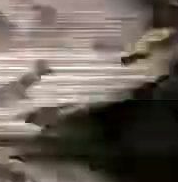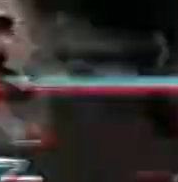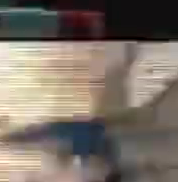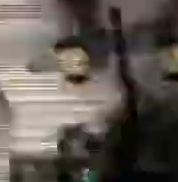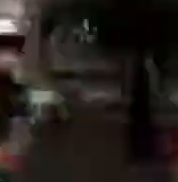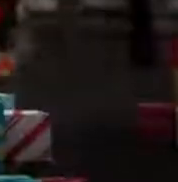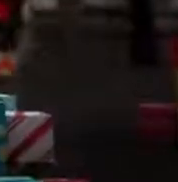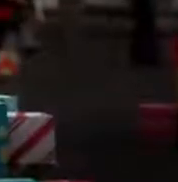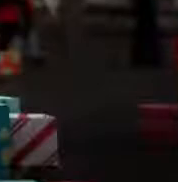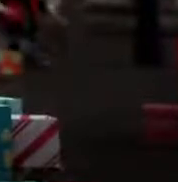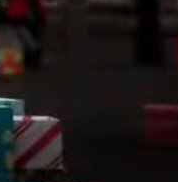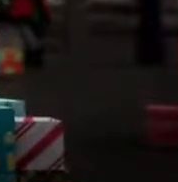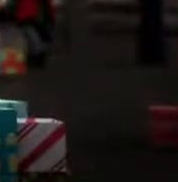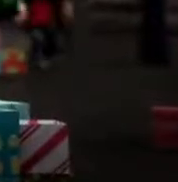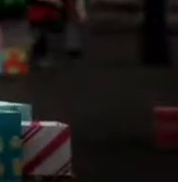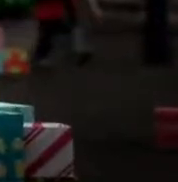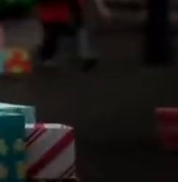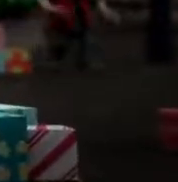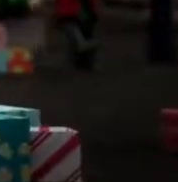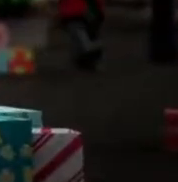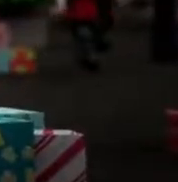consulta.